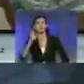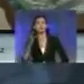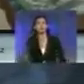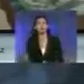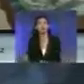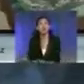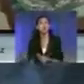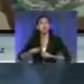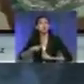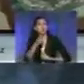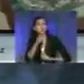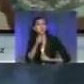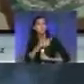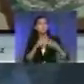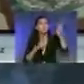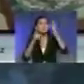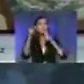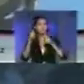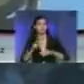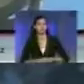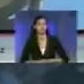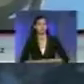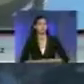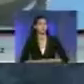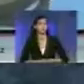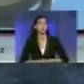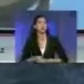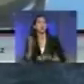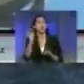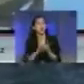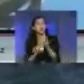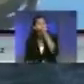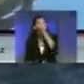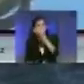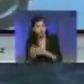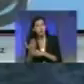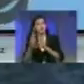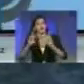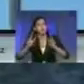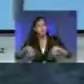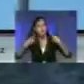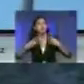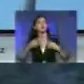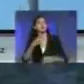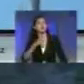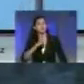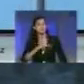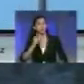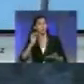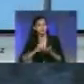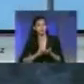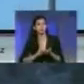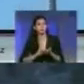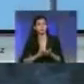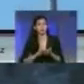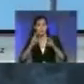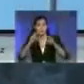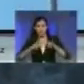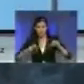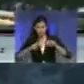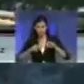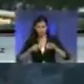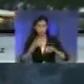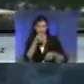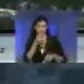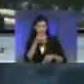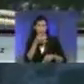como tarea, está concluir la refundación del Cicpc. Y esta inauguración que usted ha hecho hoy forma parte de